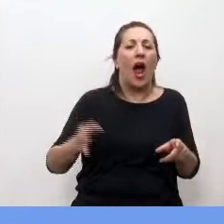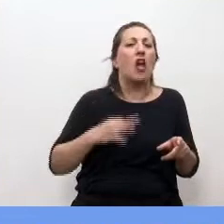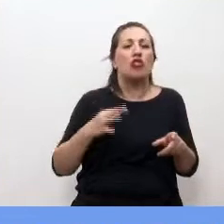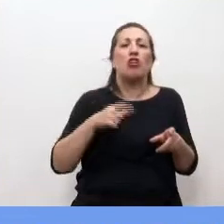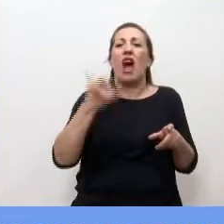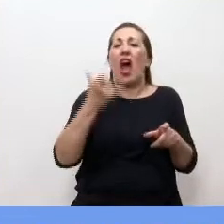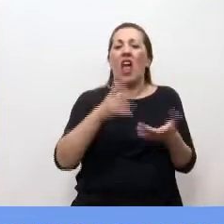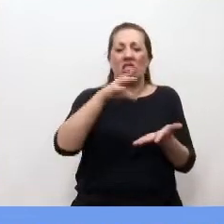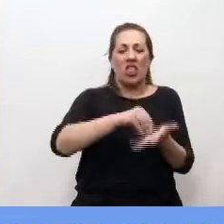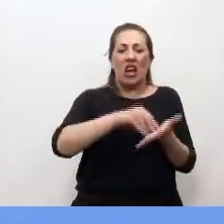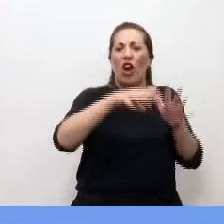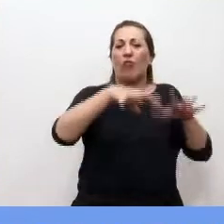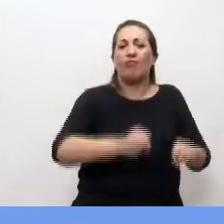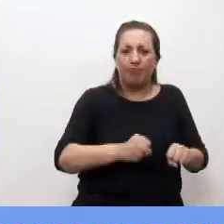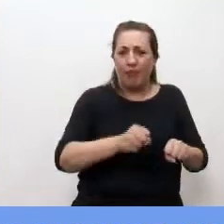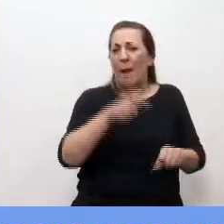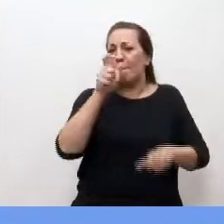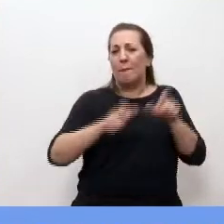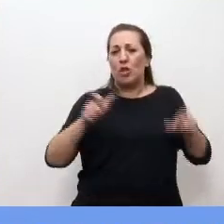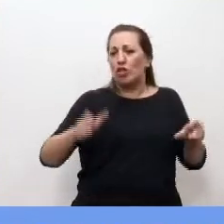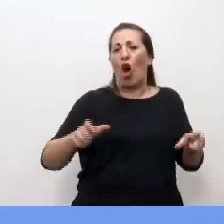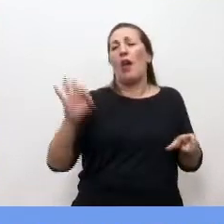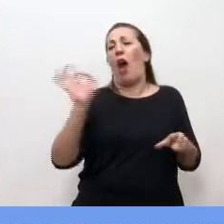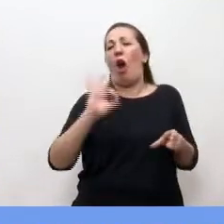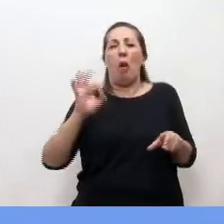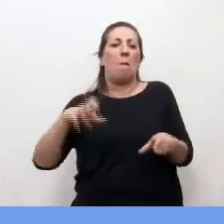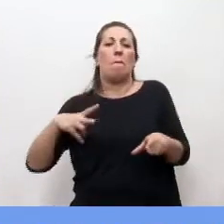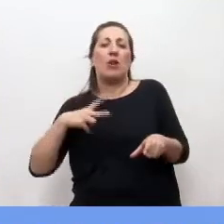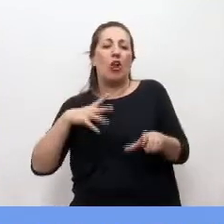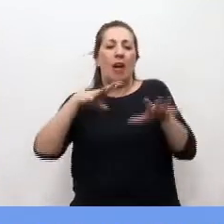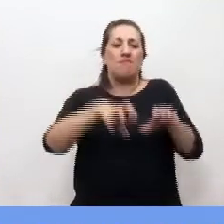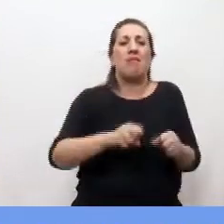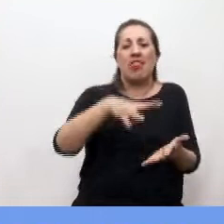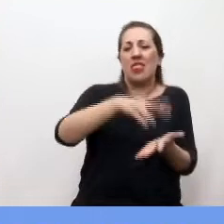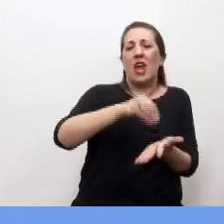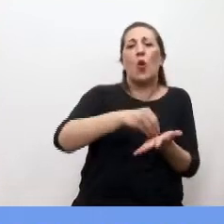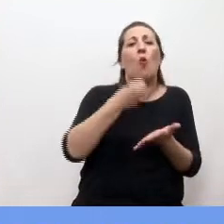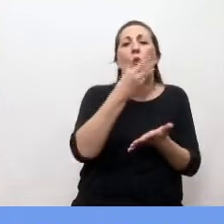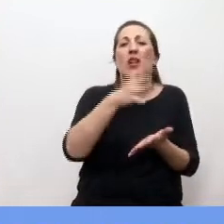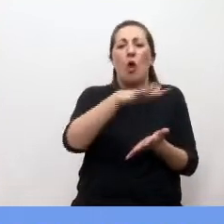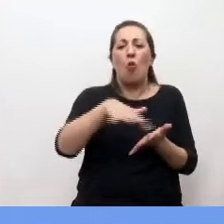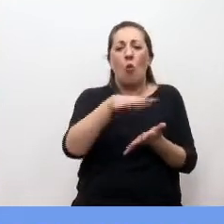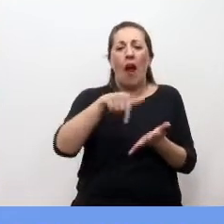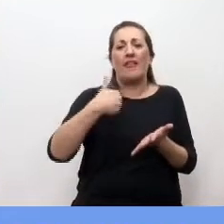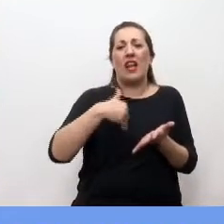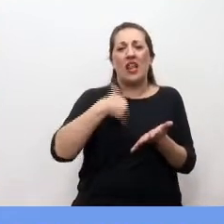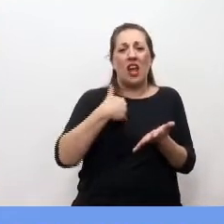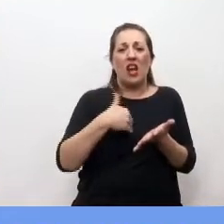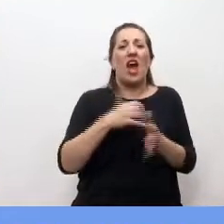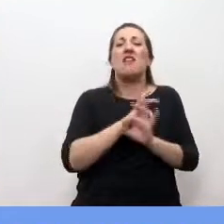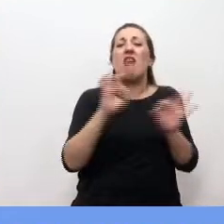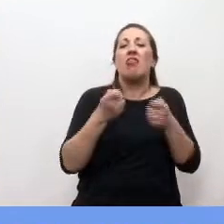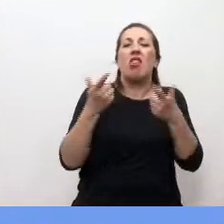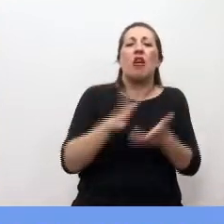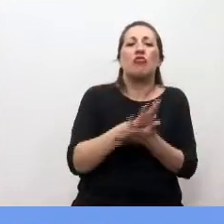personas físicas personas privadas que puedan tener un pedazo de tierra en cualquier localidad en la Argentina que nadie le daba respuesta